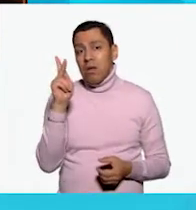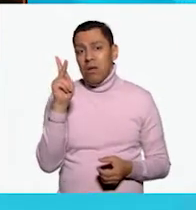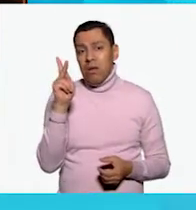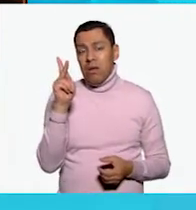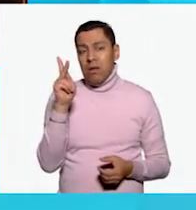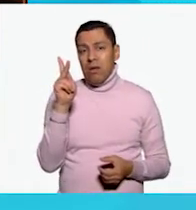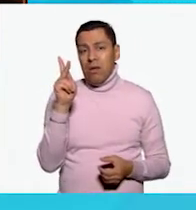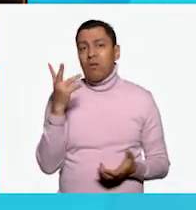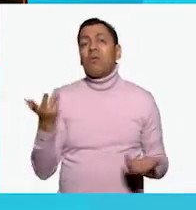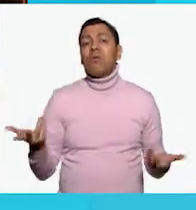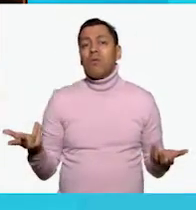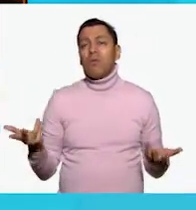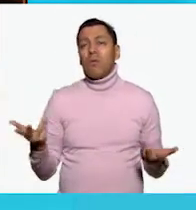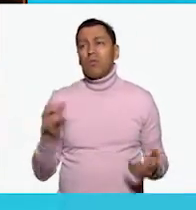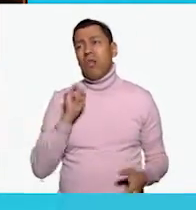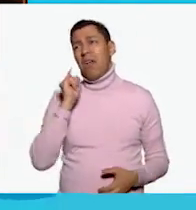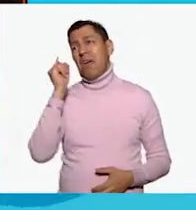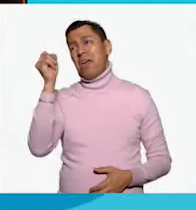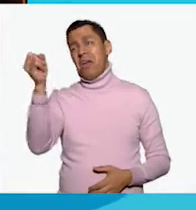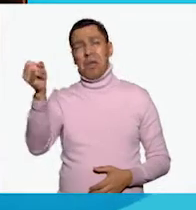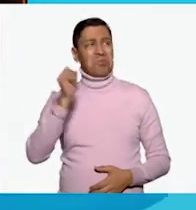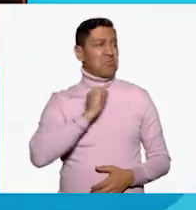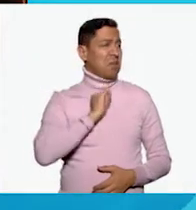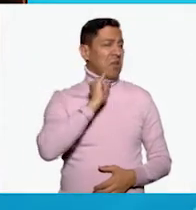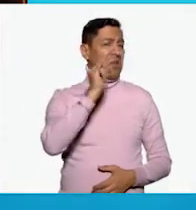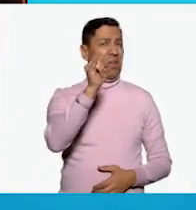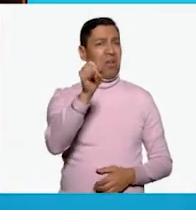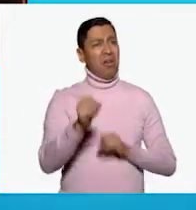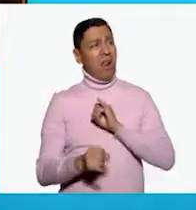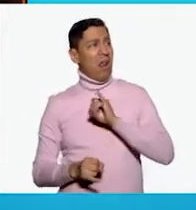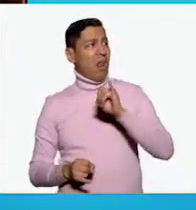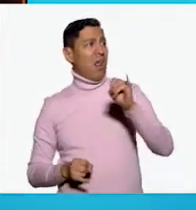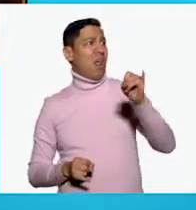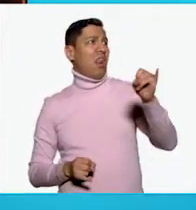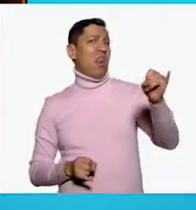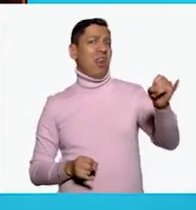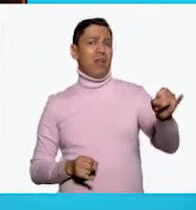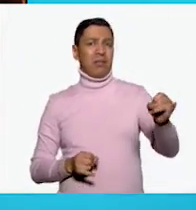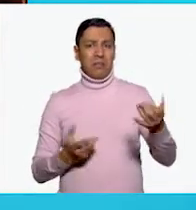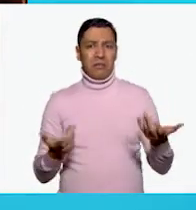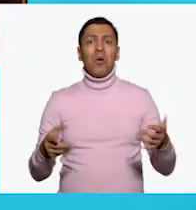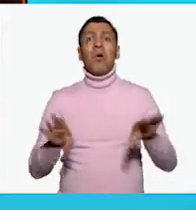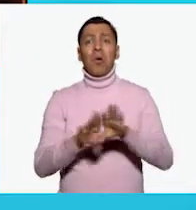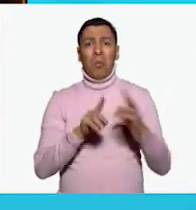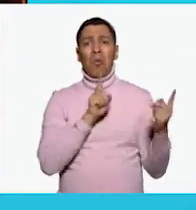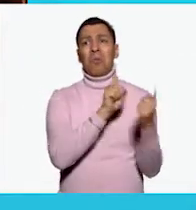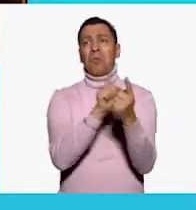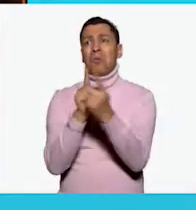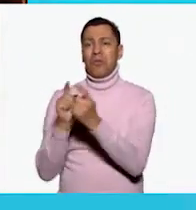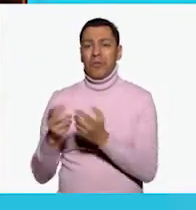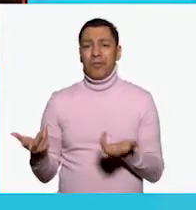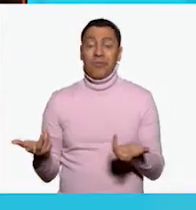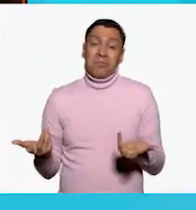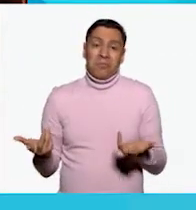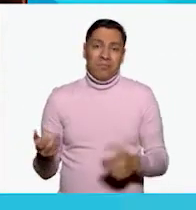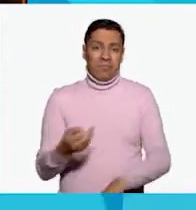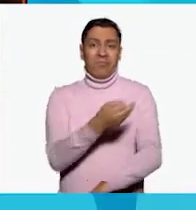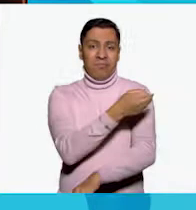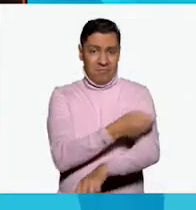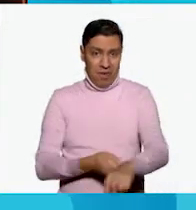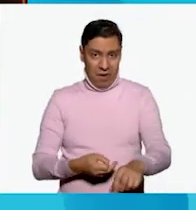estaban muy lejos. Siempre en la tarde en mi casa